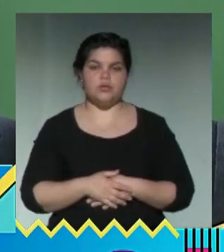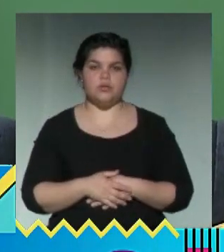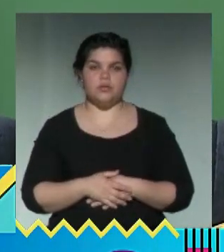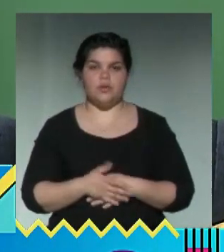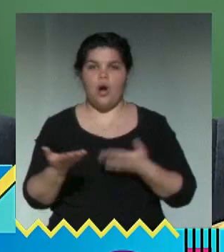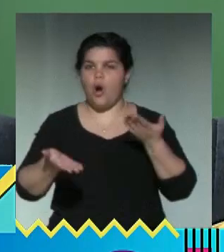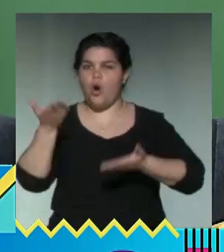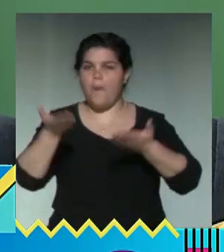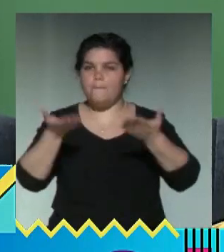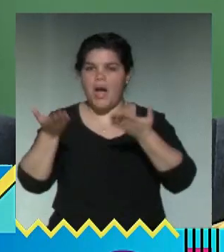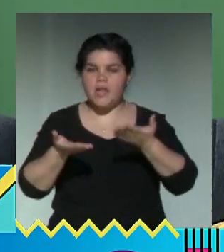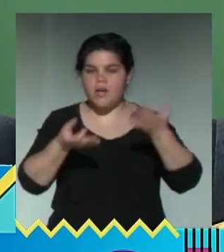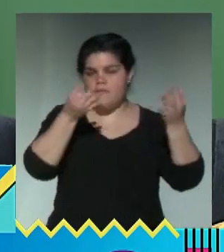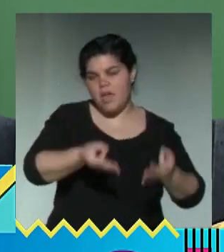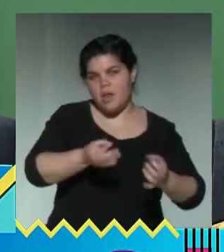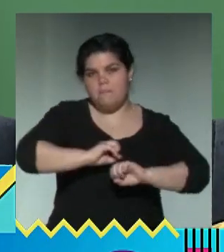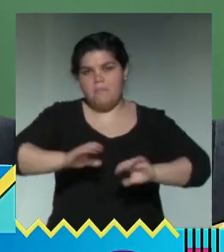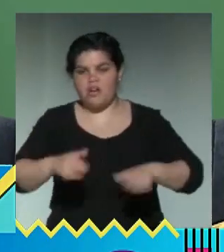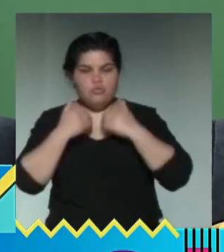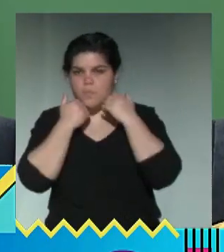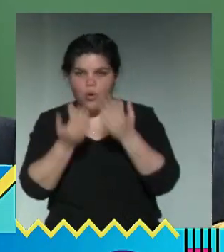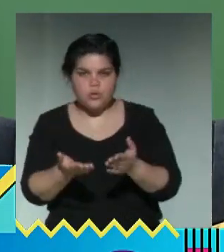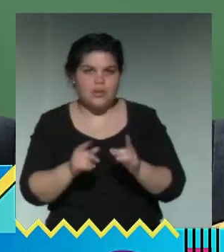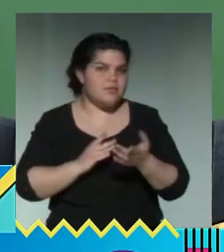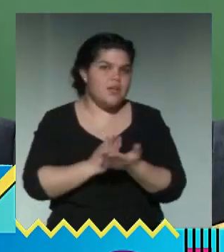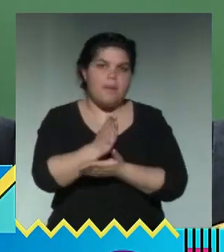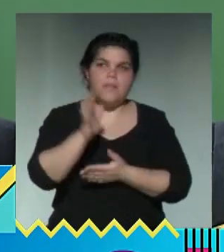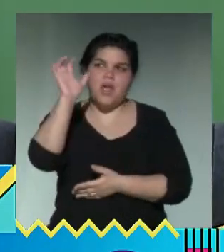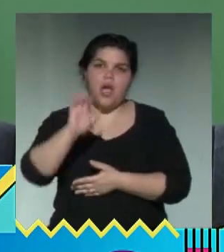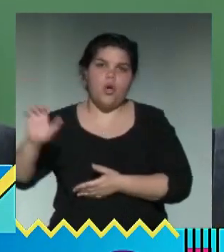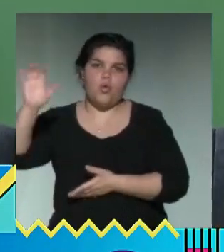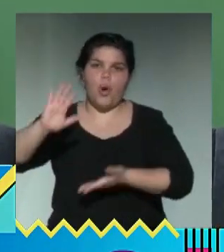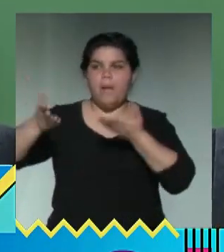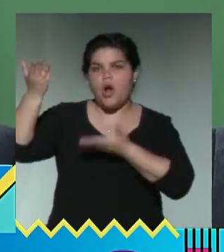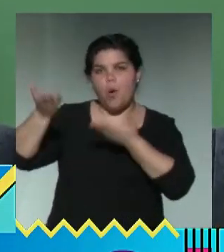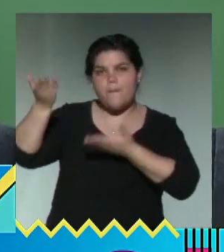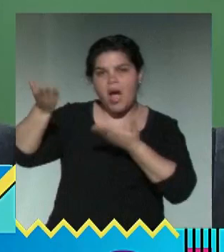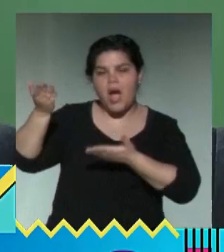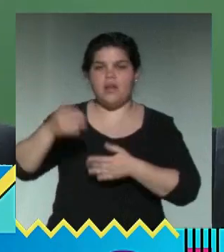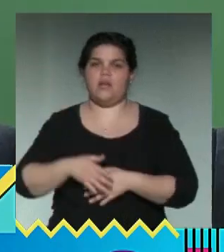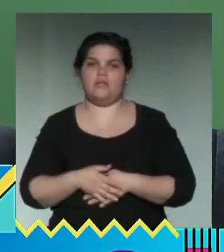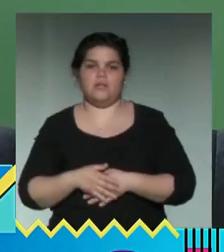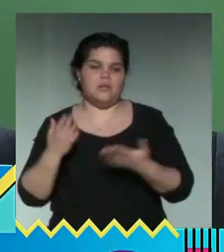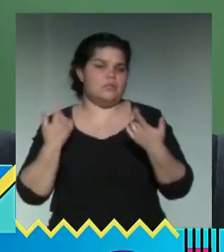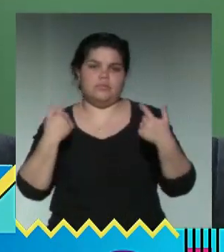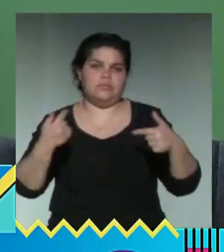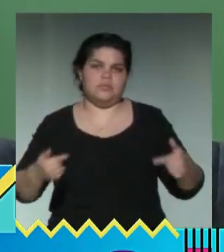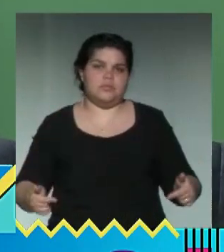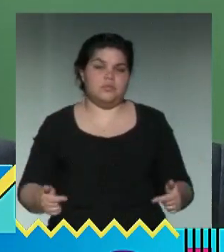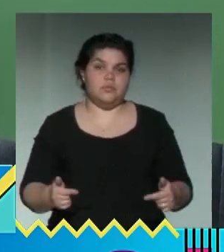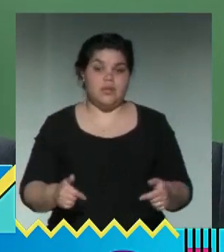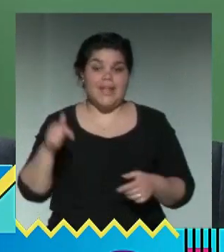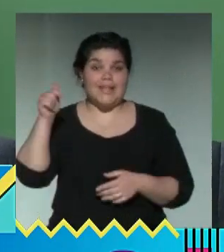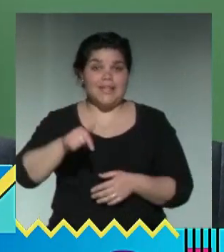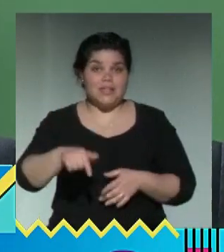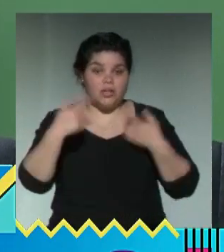que mal o bien vivimos comparándonos con Europa, pero también yo creo que este tipo